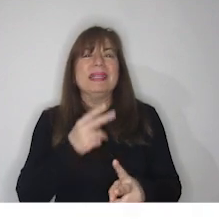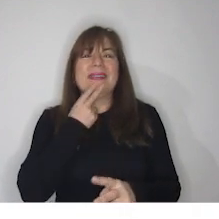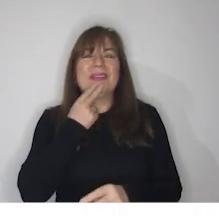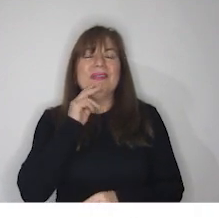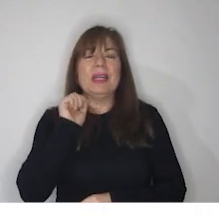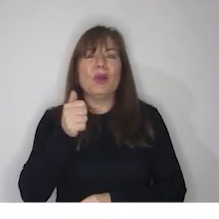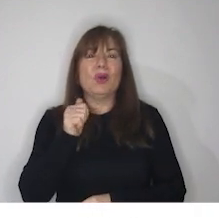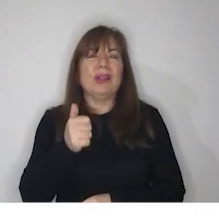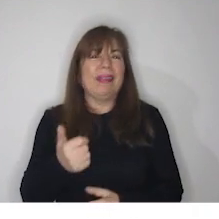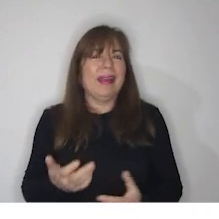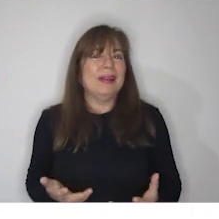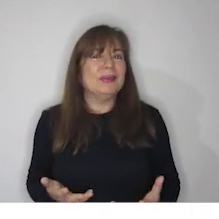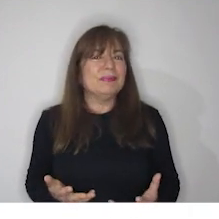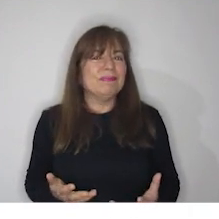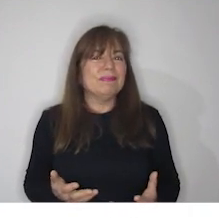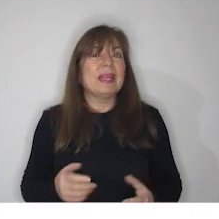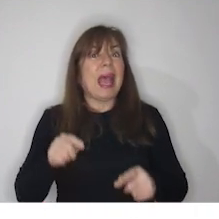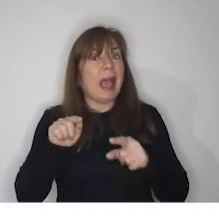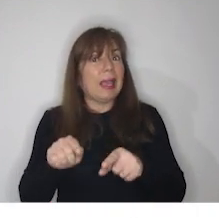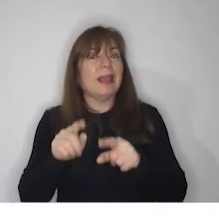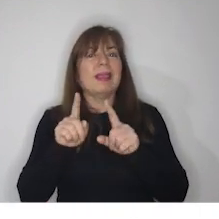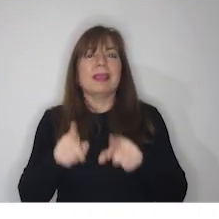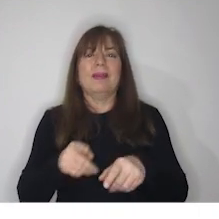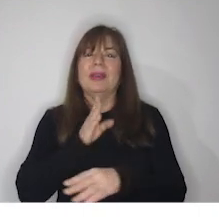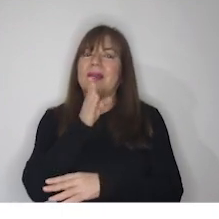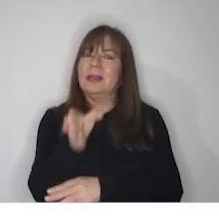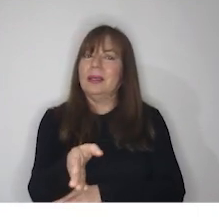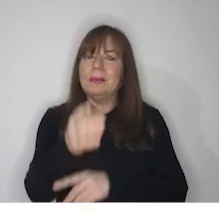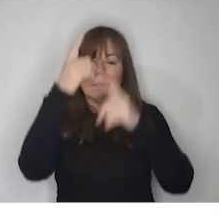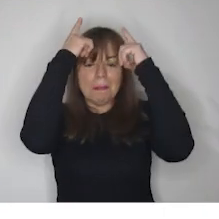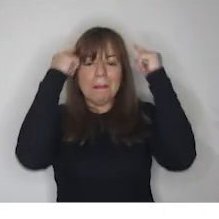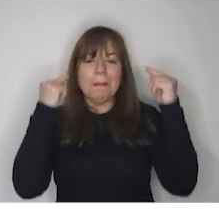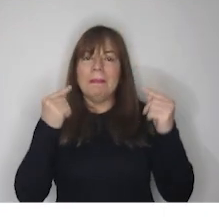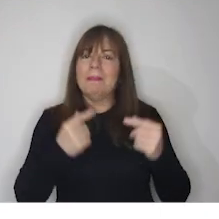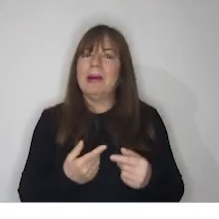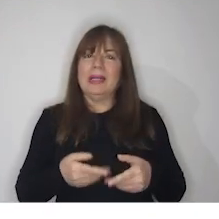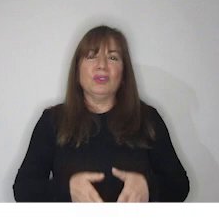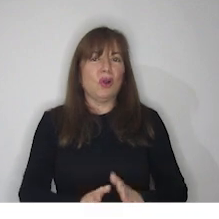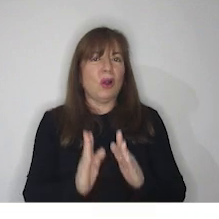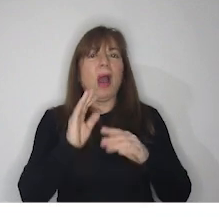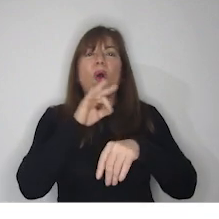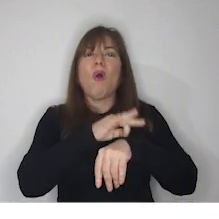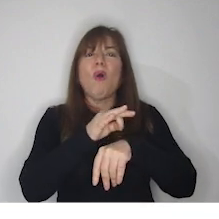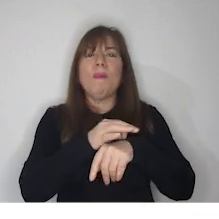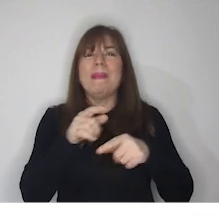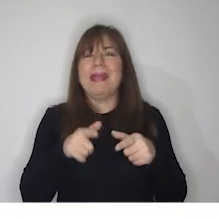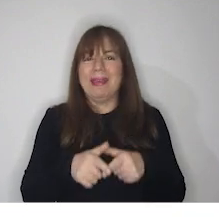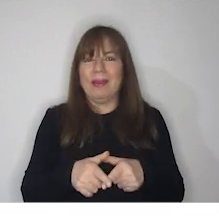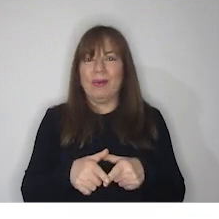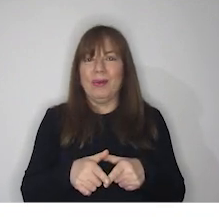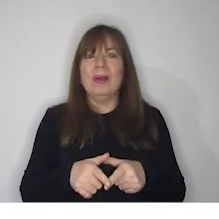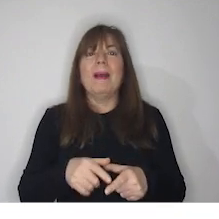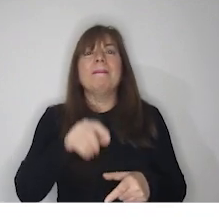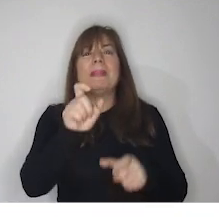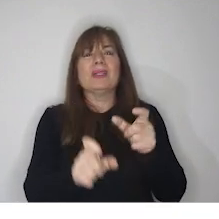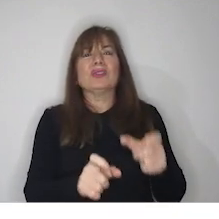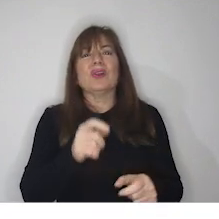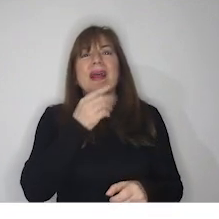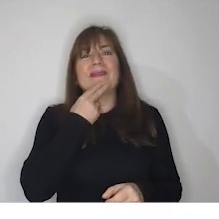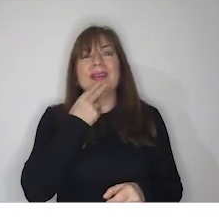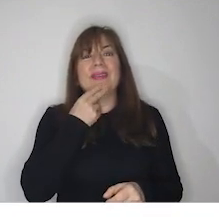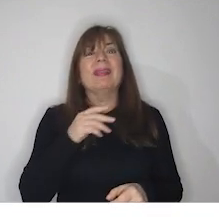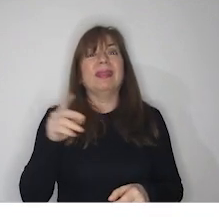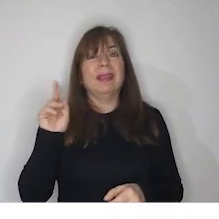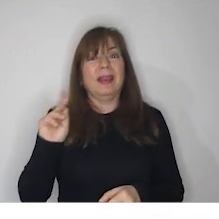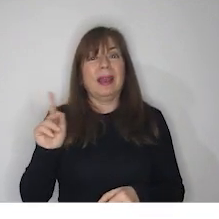como cotidianamente lo haces. En este caso debes acudir con matrona o médico. Las personas que viven con discapacidad